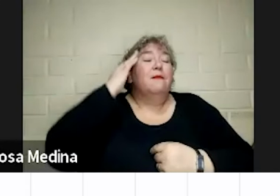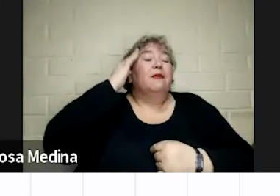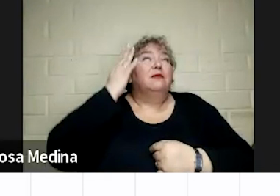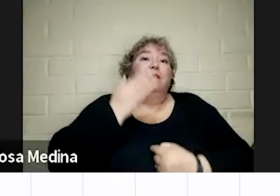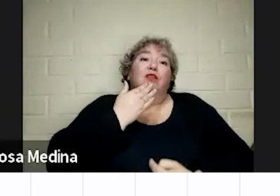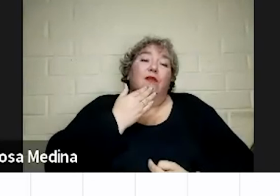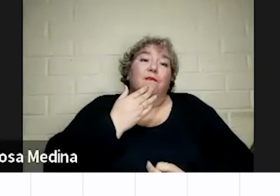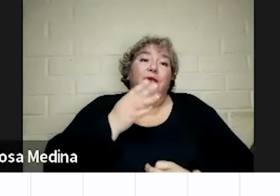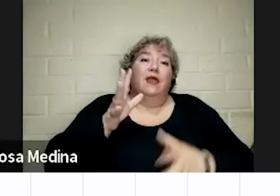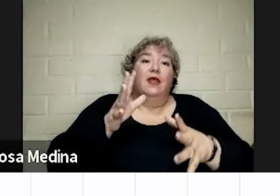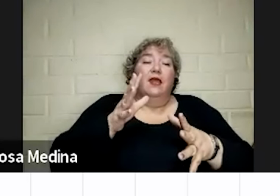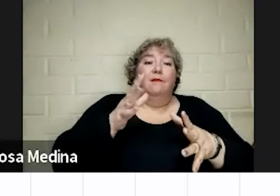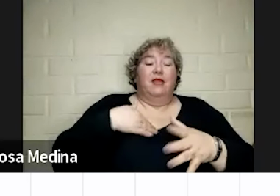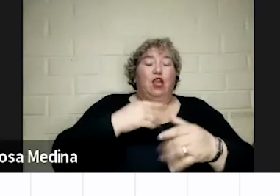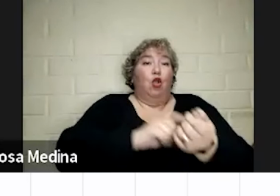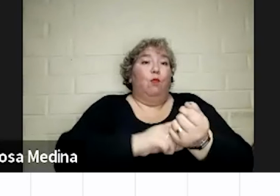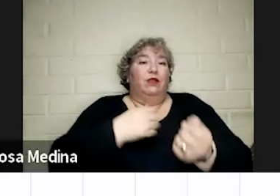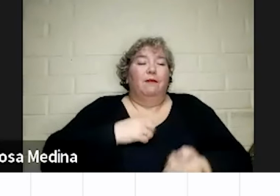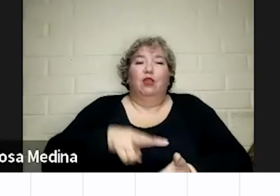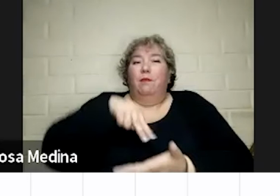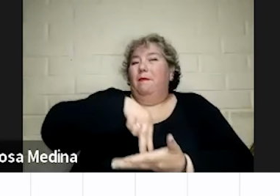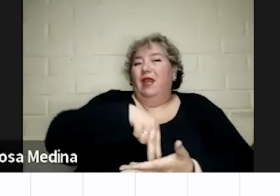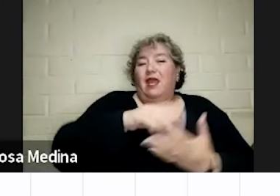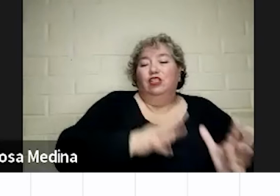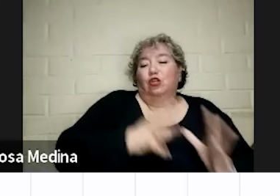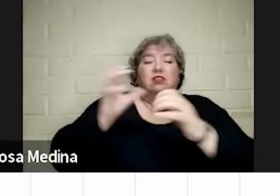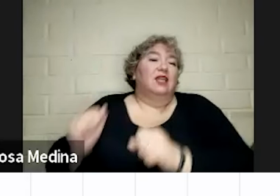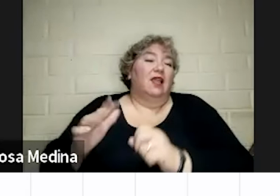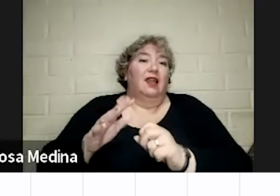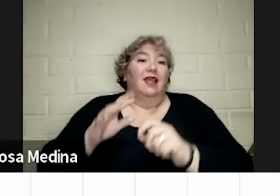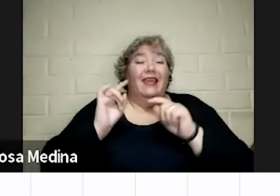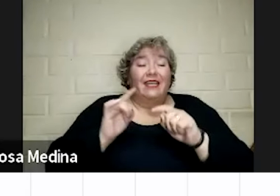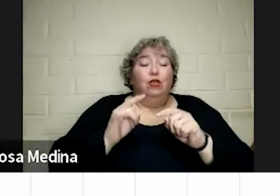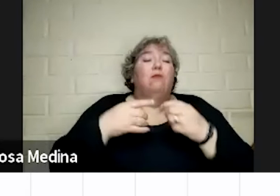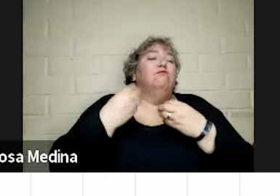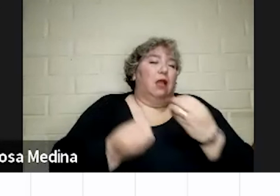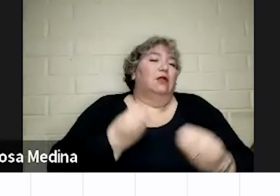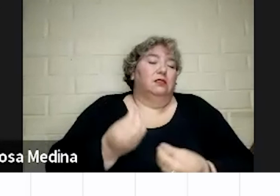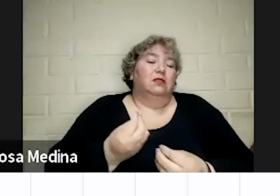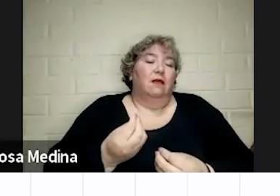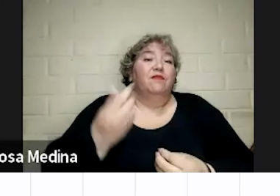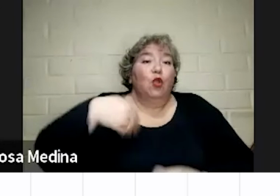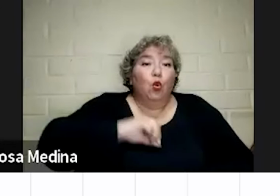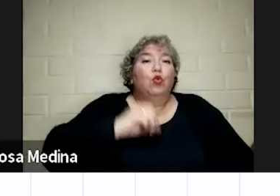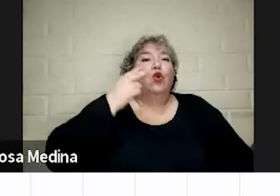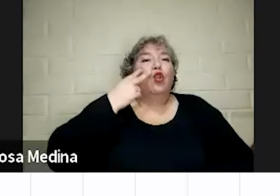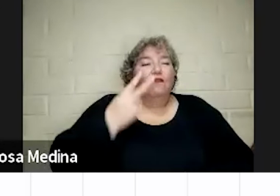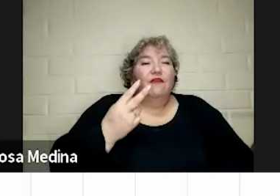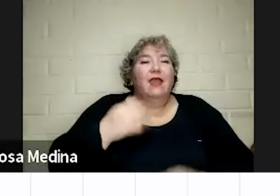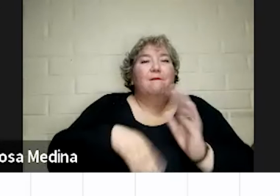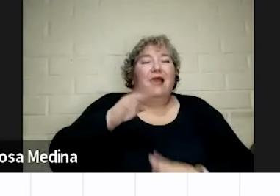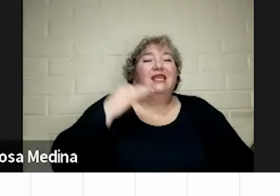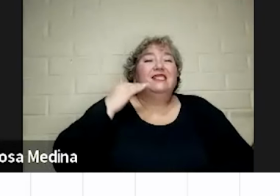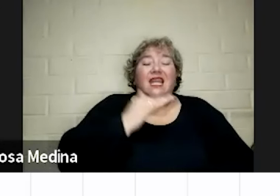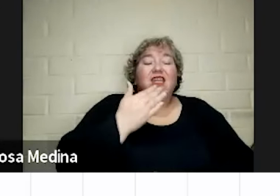distraer mi comportamiento, me puedo parar y a buscar la gata en el fondo. Esas cosas pasan. Obviamente uno lo ve mucho más en los niños. Cuando los niños ingresan